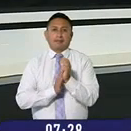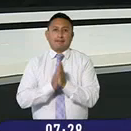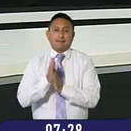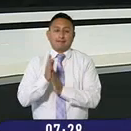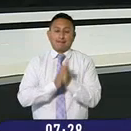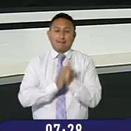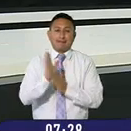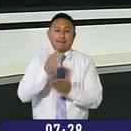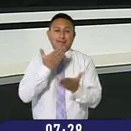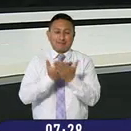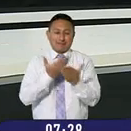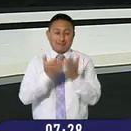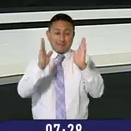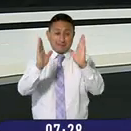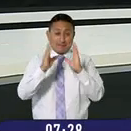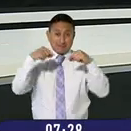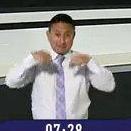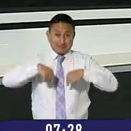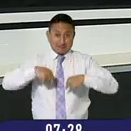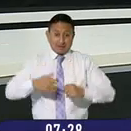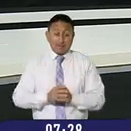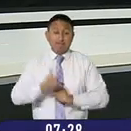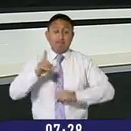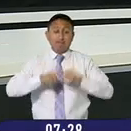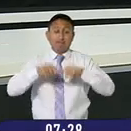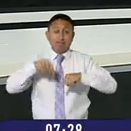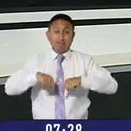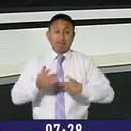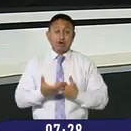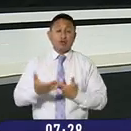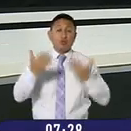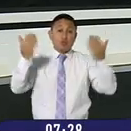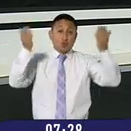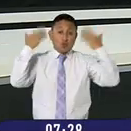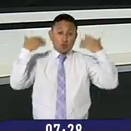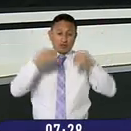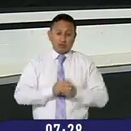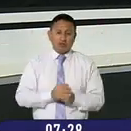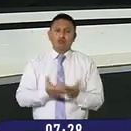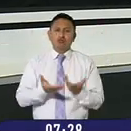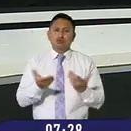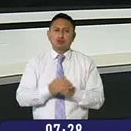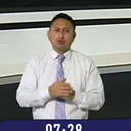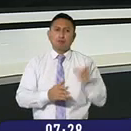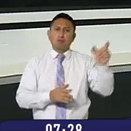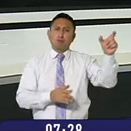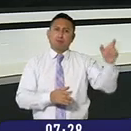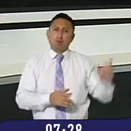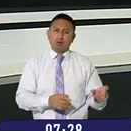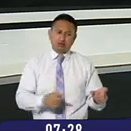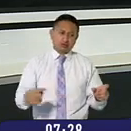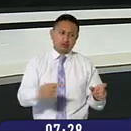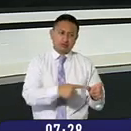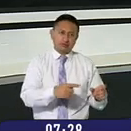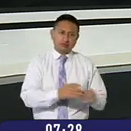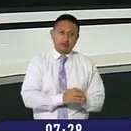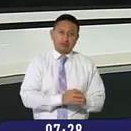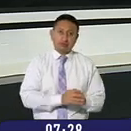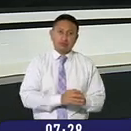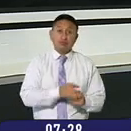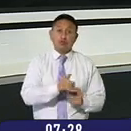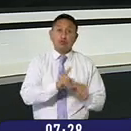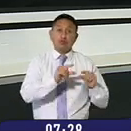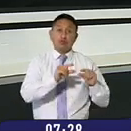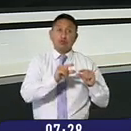Gracias por continuar en nuestra sintonía, amigos televidentes. En Guayaquil localizaron a un extranjero de Uzbekistán que en